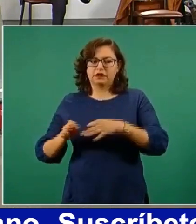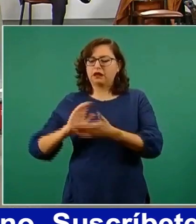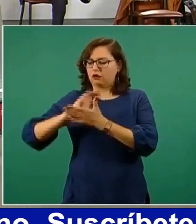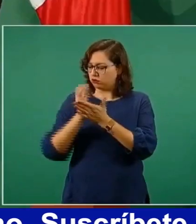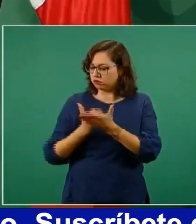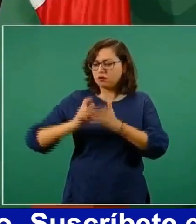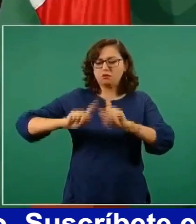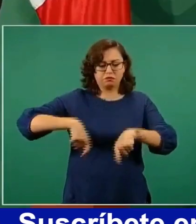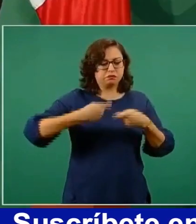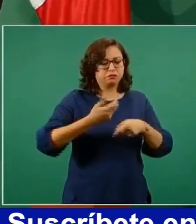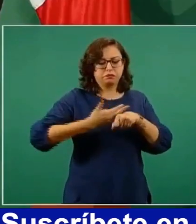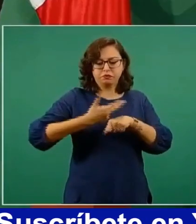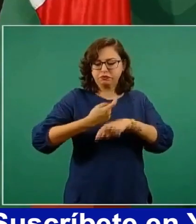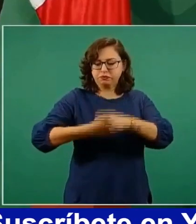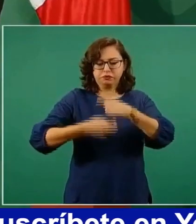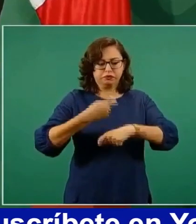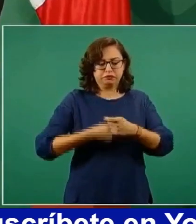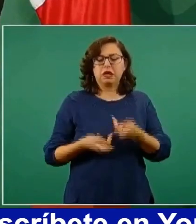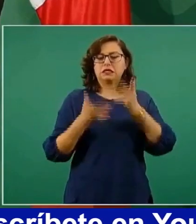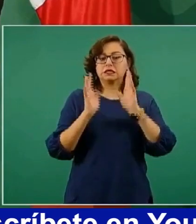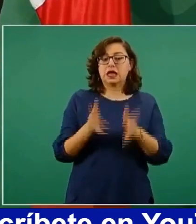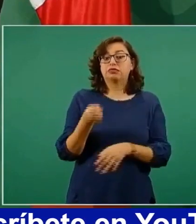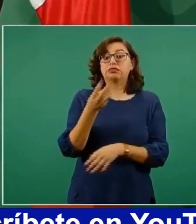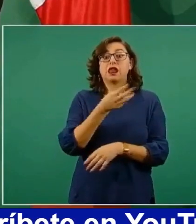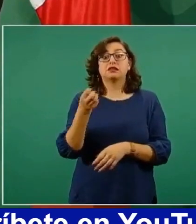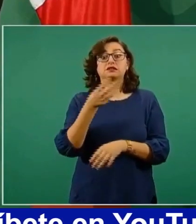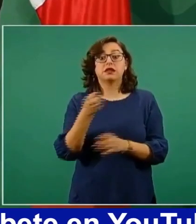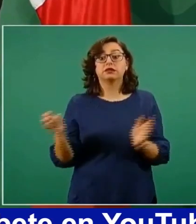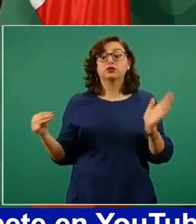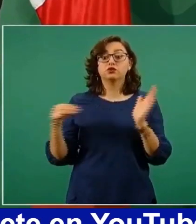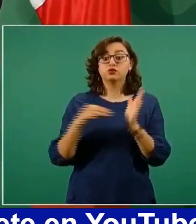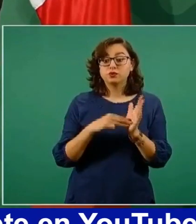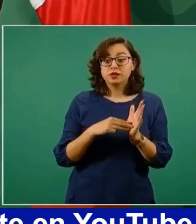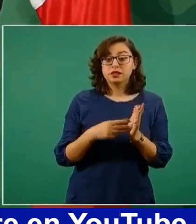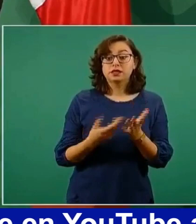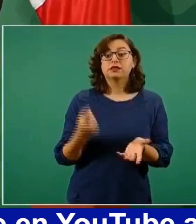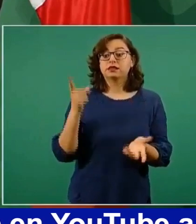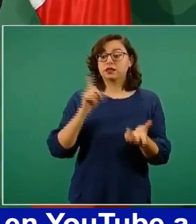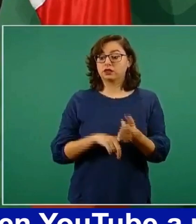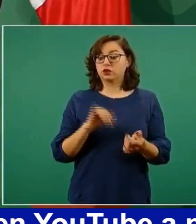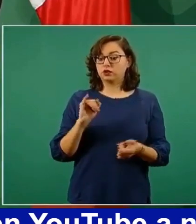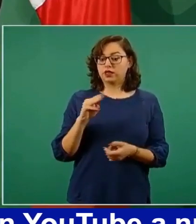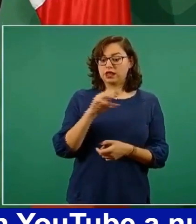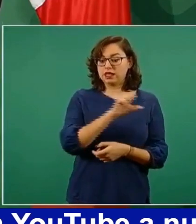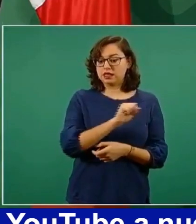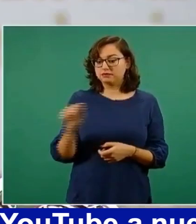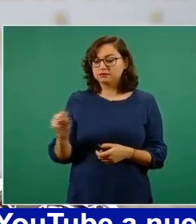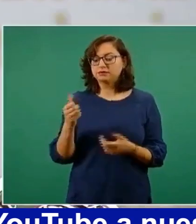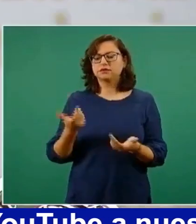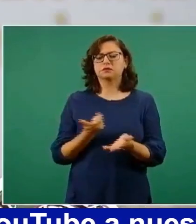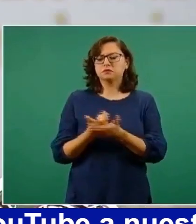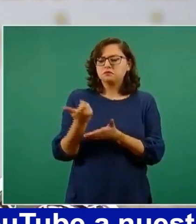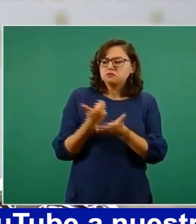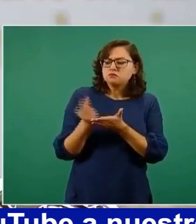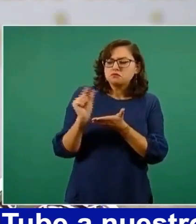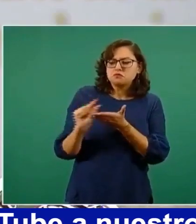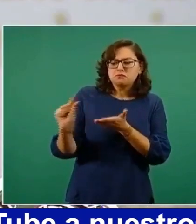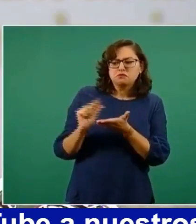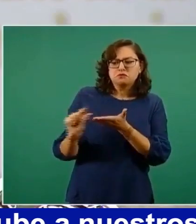de 300,000 trabajadores que ya han sido reconocidos, que han sido transferidos y reconocidos como trabajadores